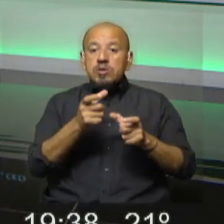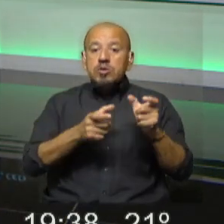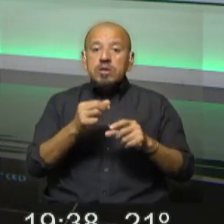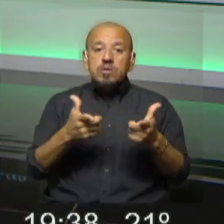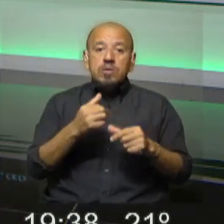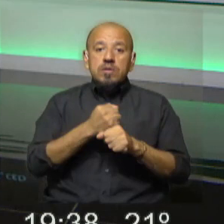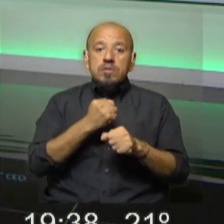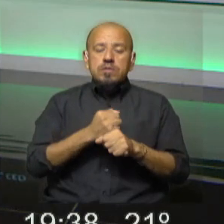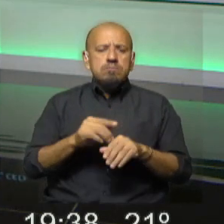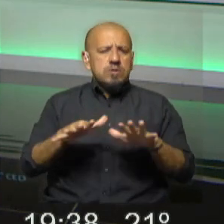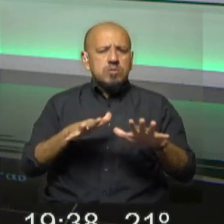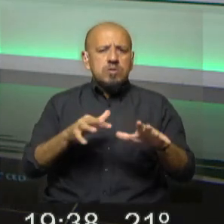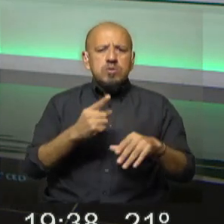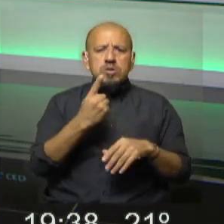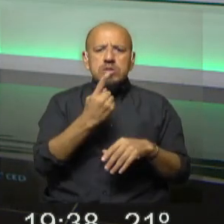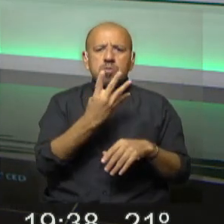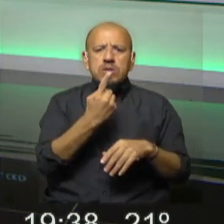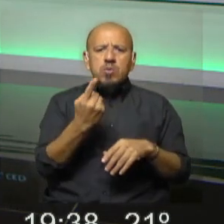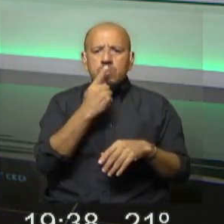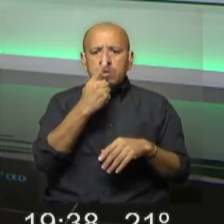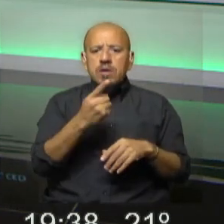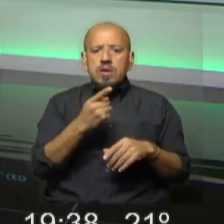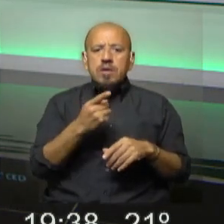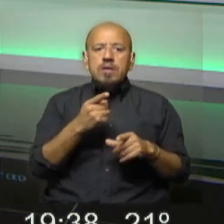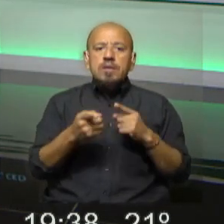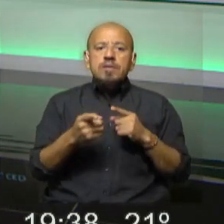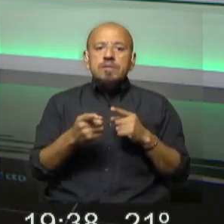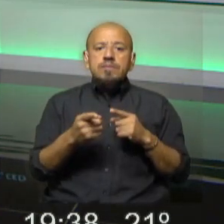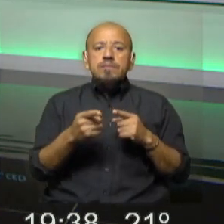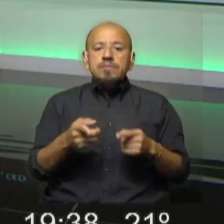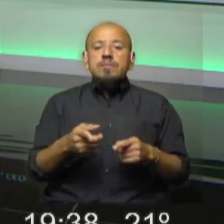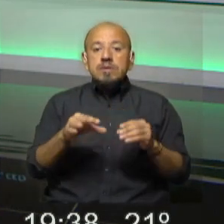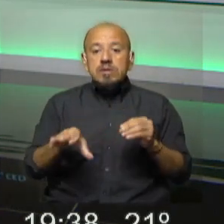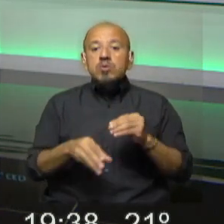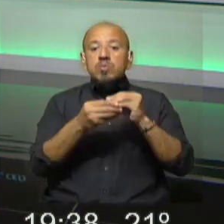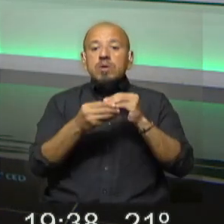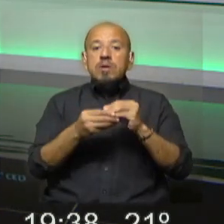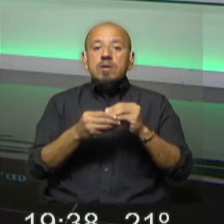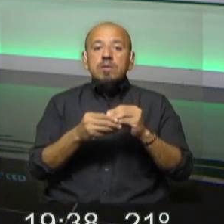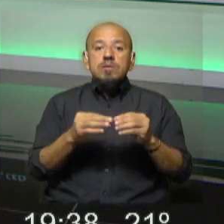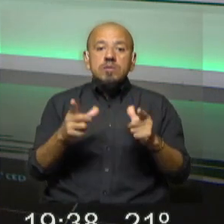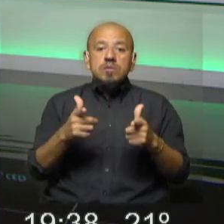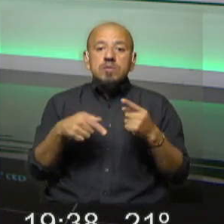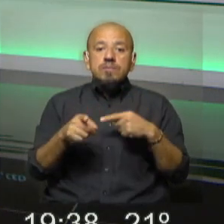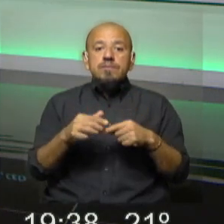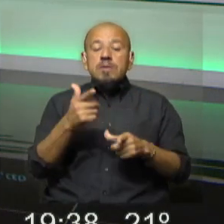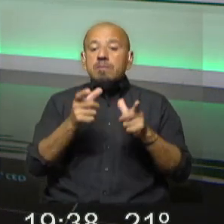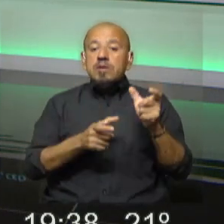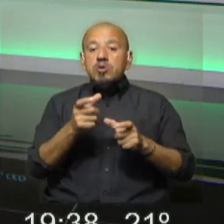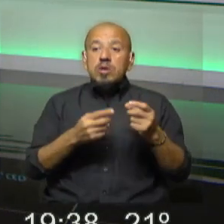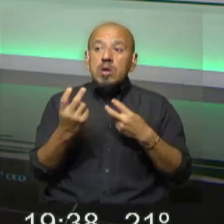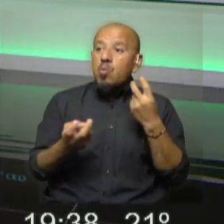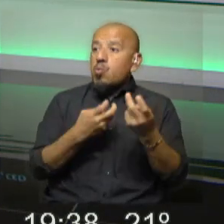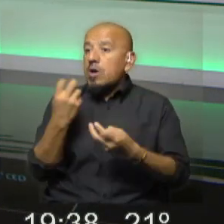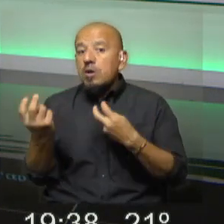desempleadas, cerca de 141.000 cuando miramos los datos del año, ¿sí? Le sumamos las personas que están desalentadas. Estos son personas que buscaron